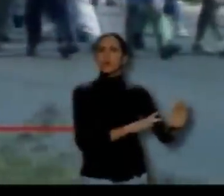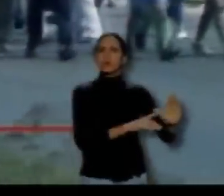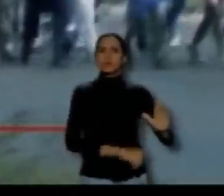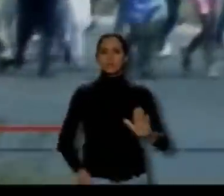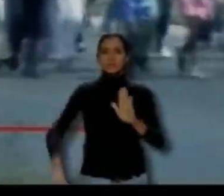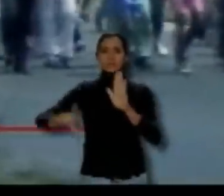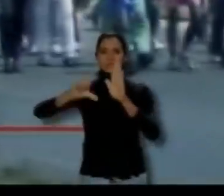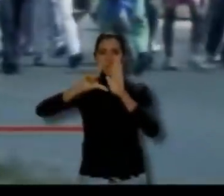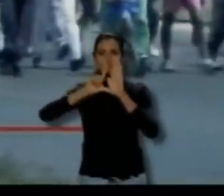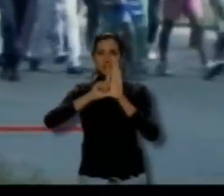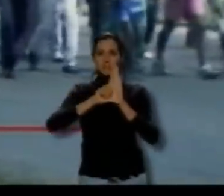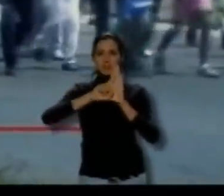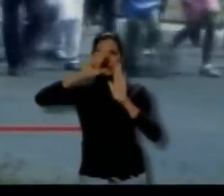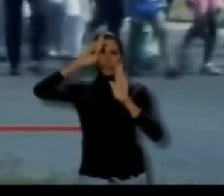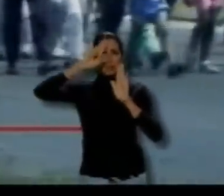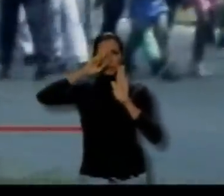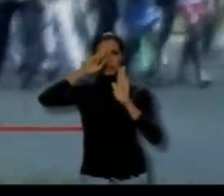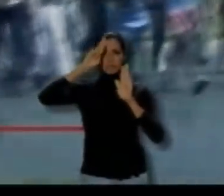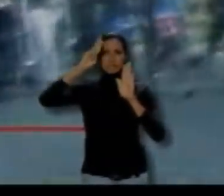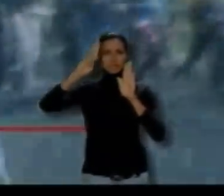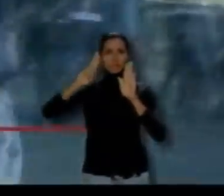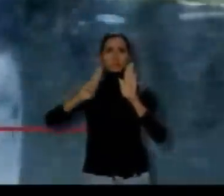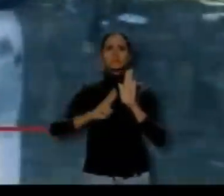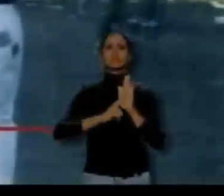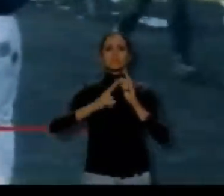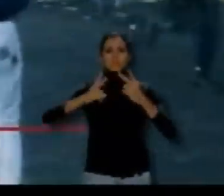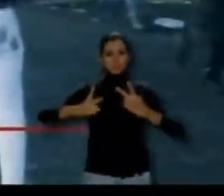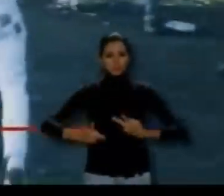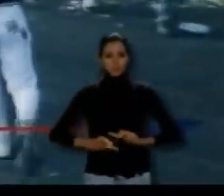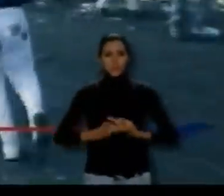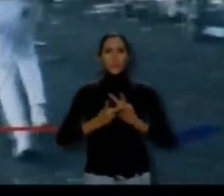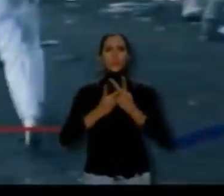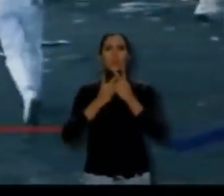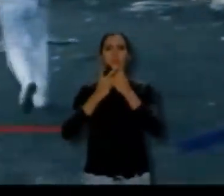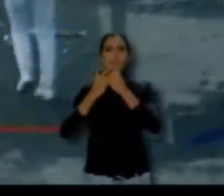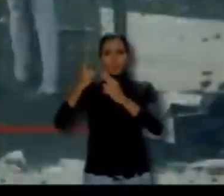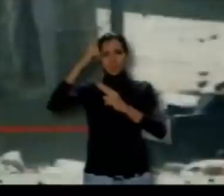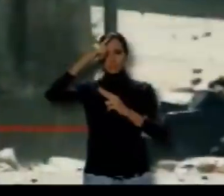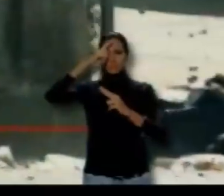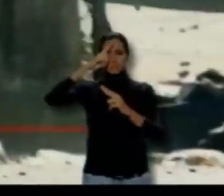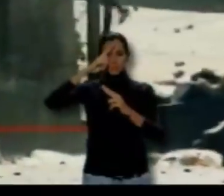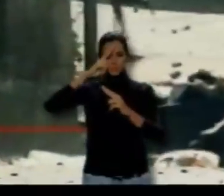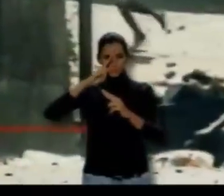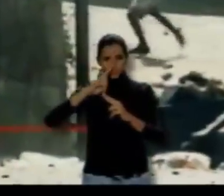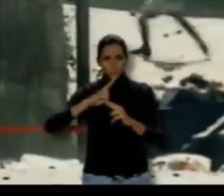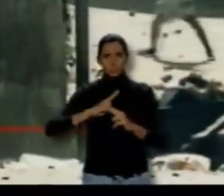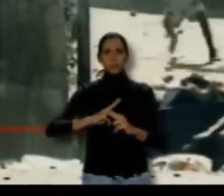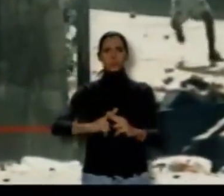¡Vamos!